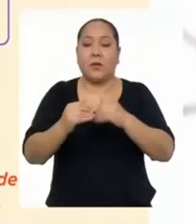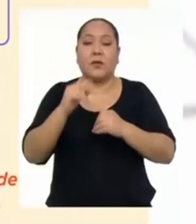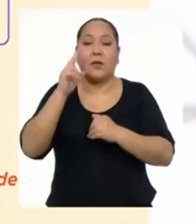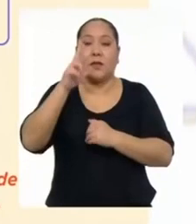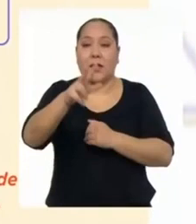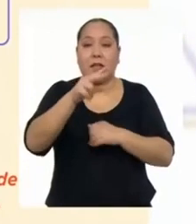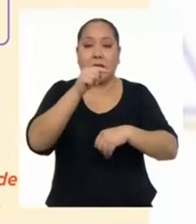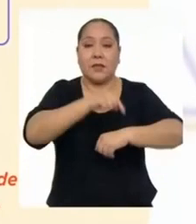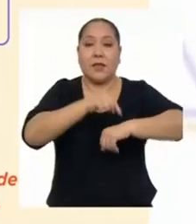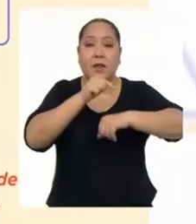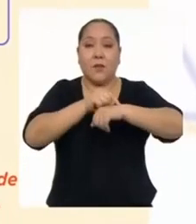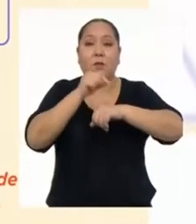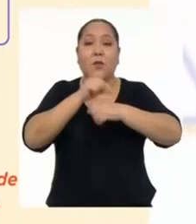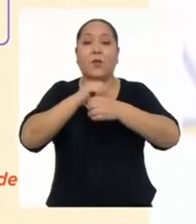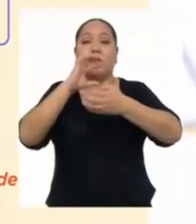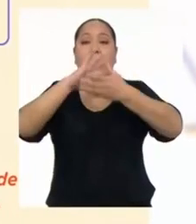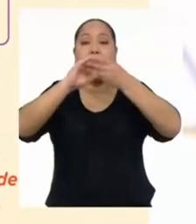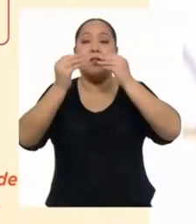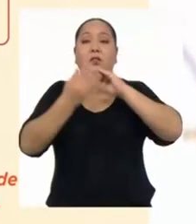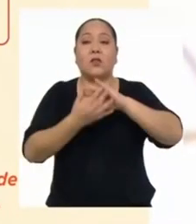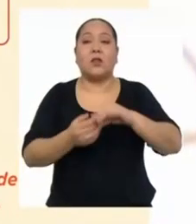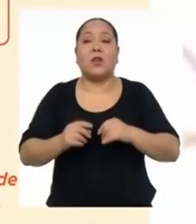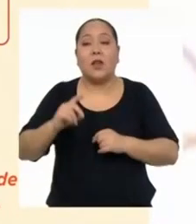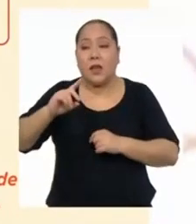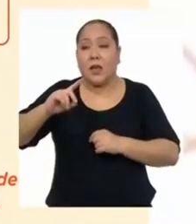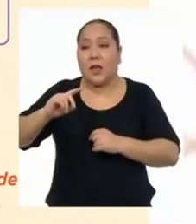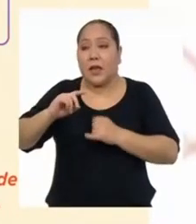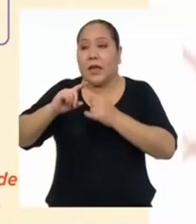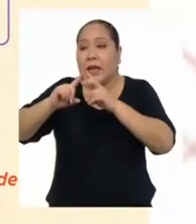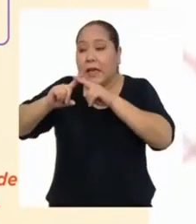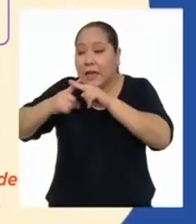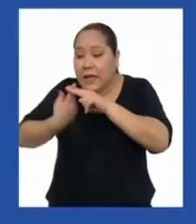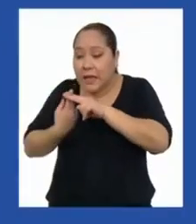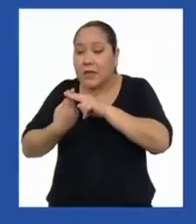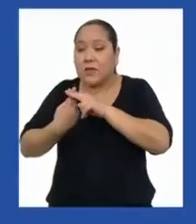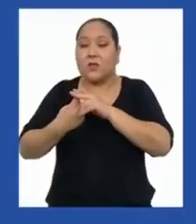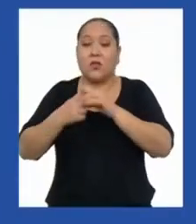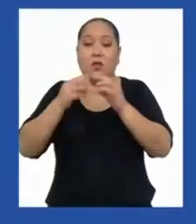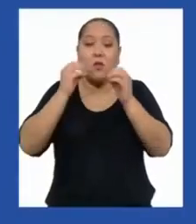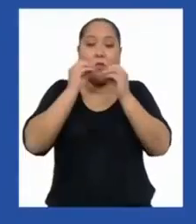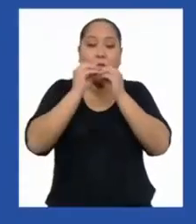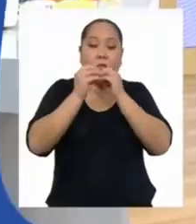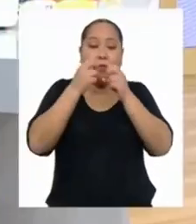historia: inicio, nudo y desenlace.